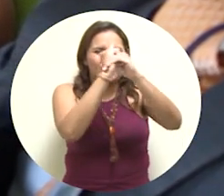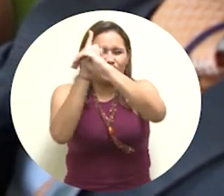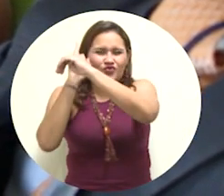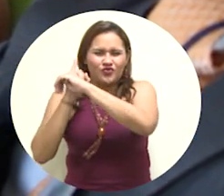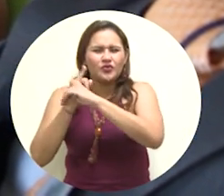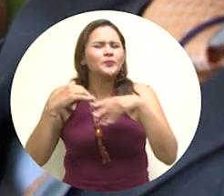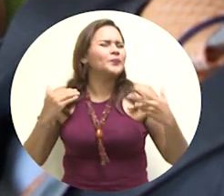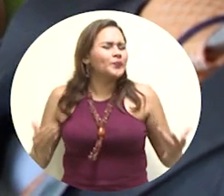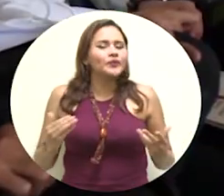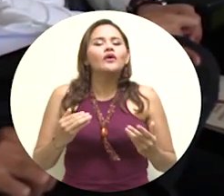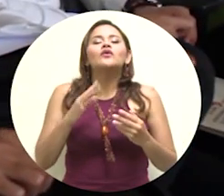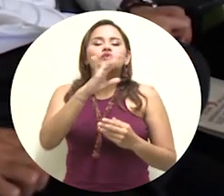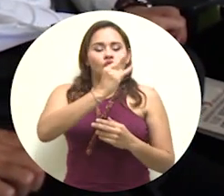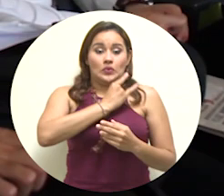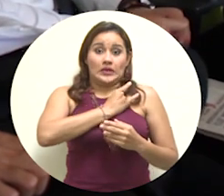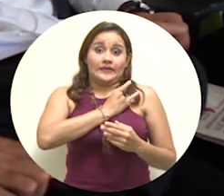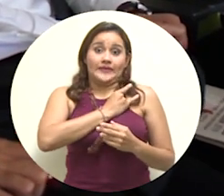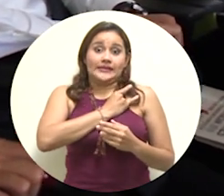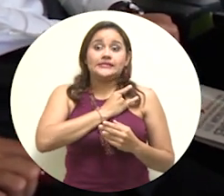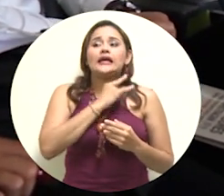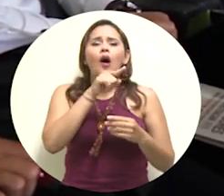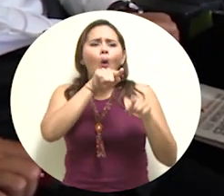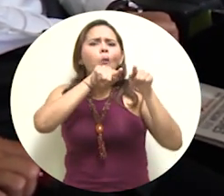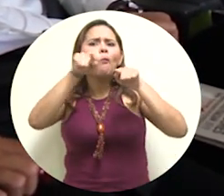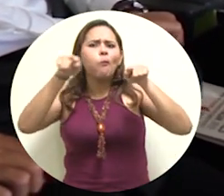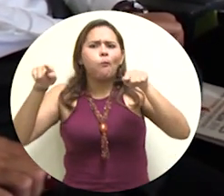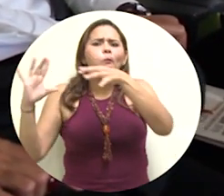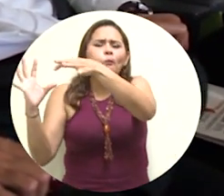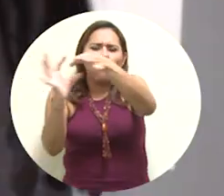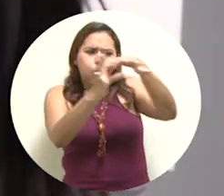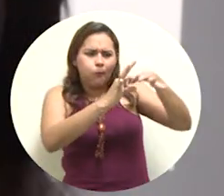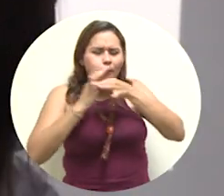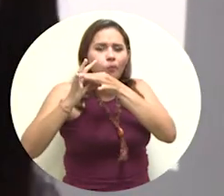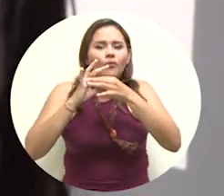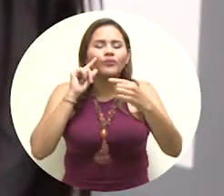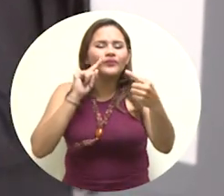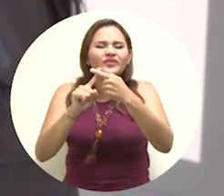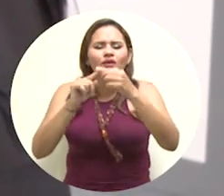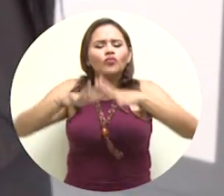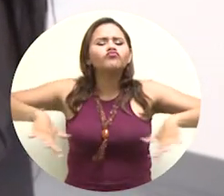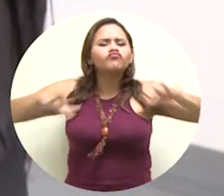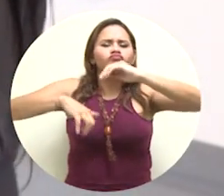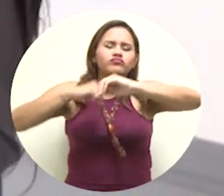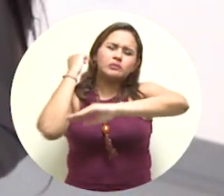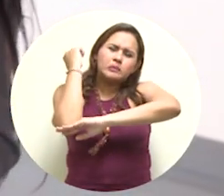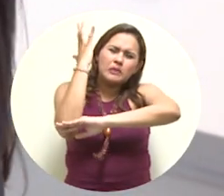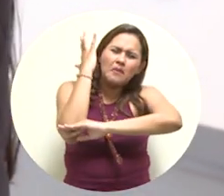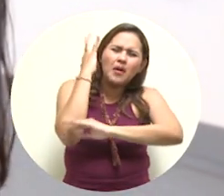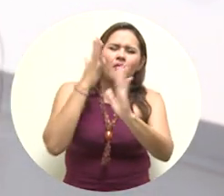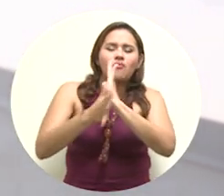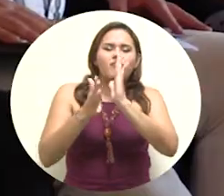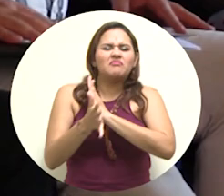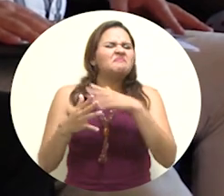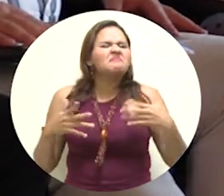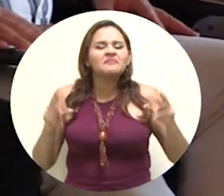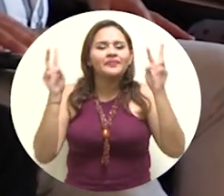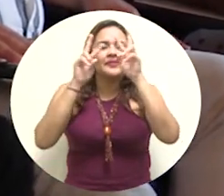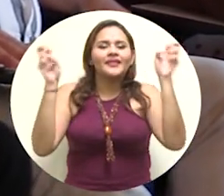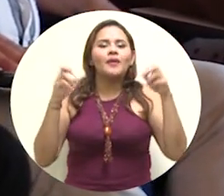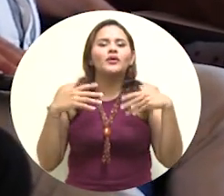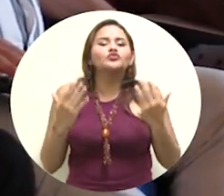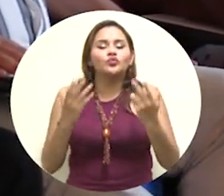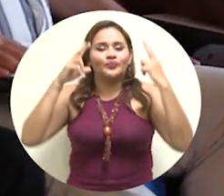las universidades aliadas desarrollaron un espacio que sirviera para exponer de forma gratuita los buenos trabajos de investigación